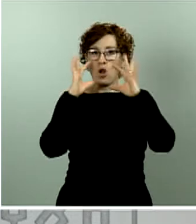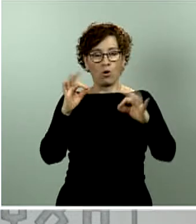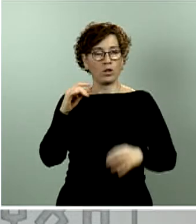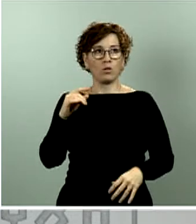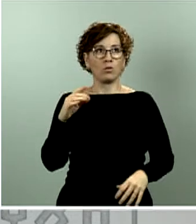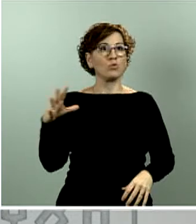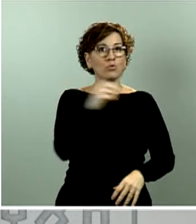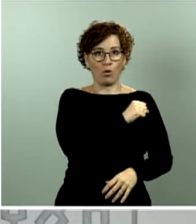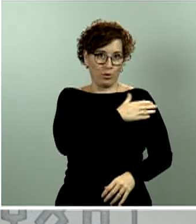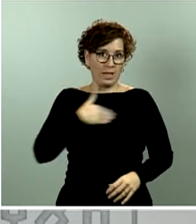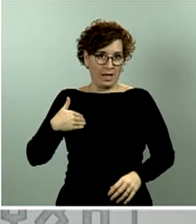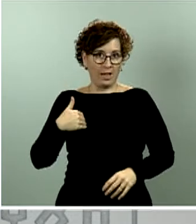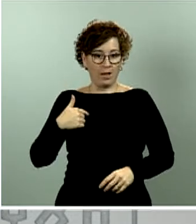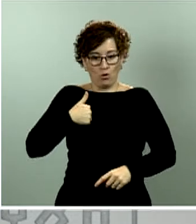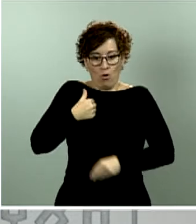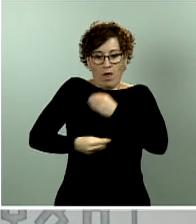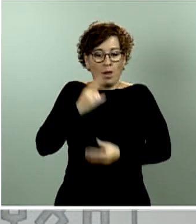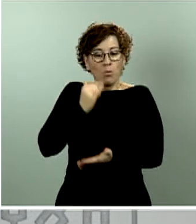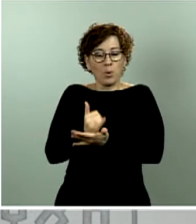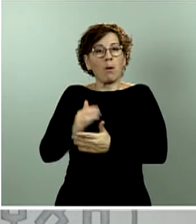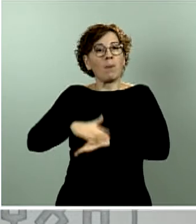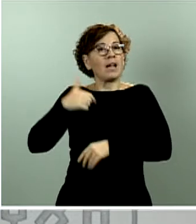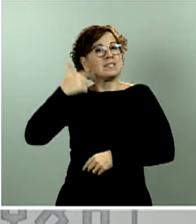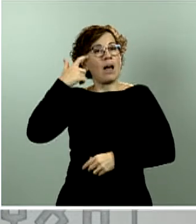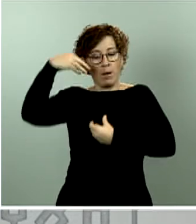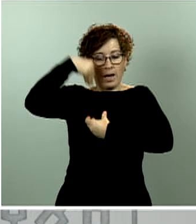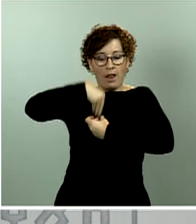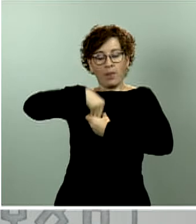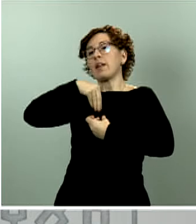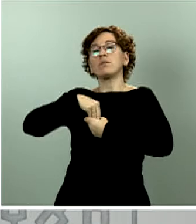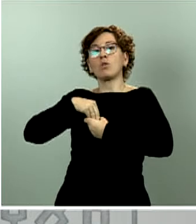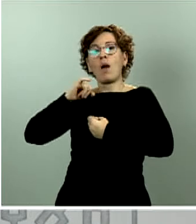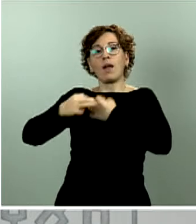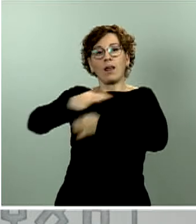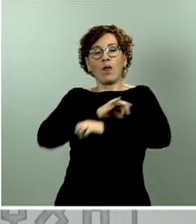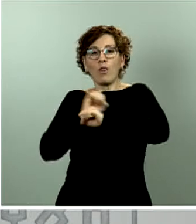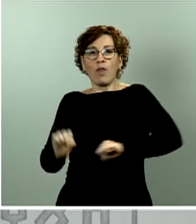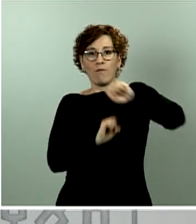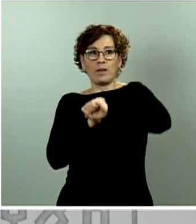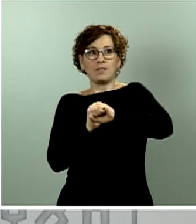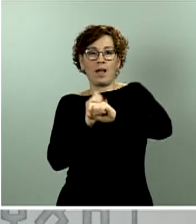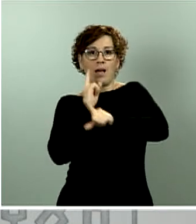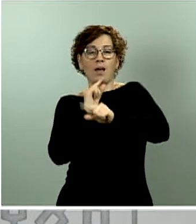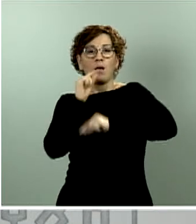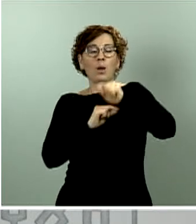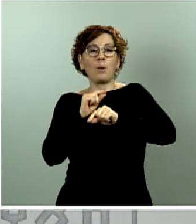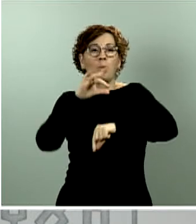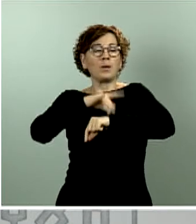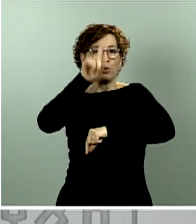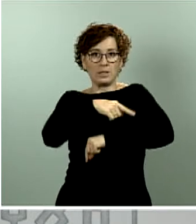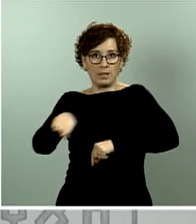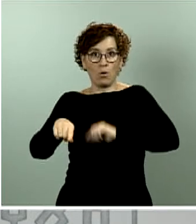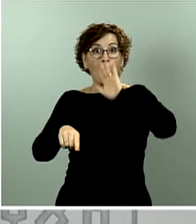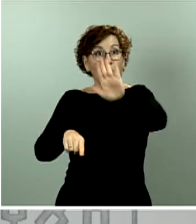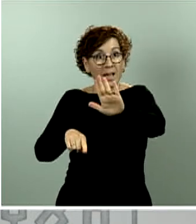si tiene una serología positiva o no, es decir, si ha desarrollado defensas o no. Pero las pruebas serológicas no son 100% fiables. Por lo